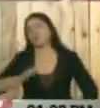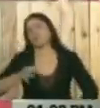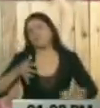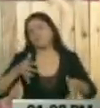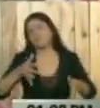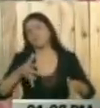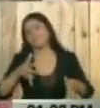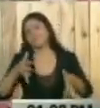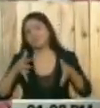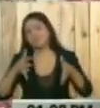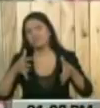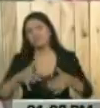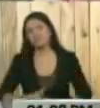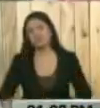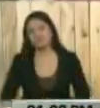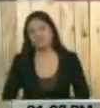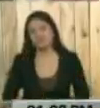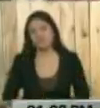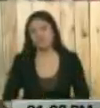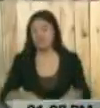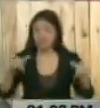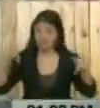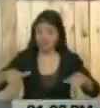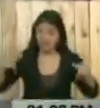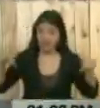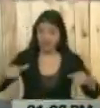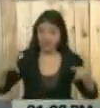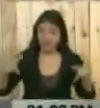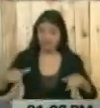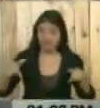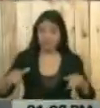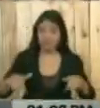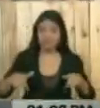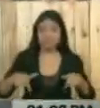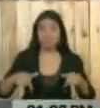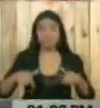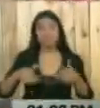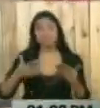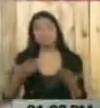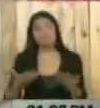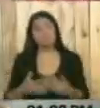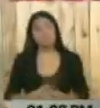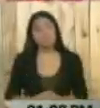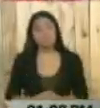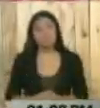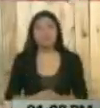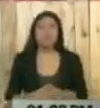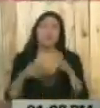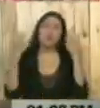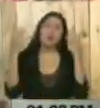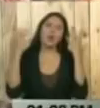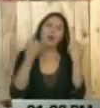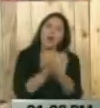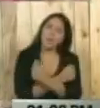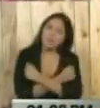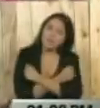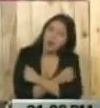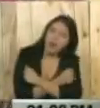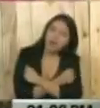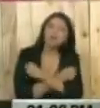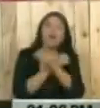vencer. Yo quiero desde aquí enviarle un fuerte abrazo